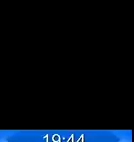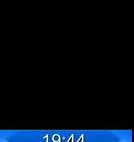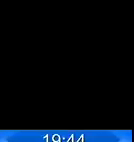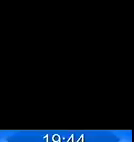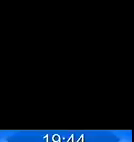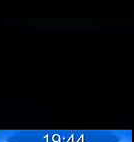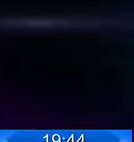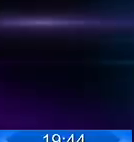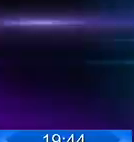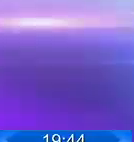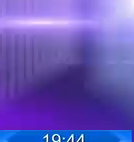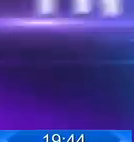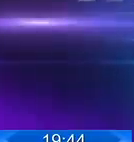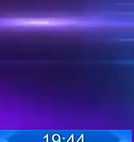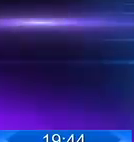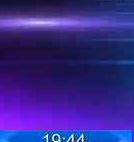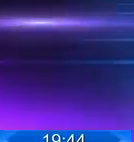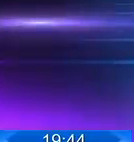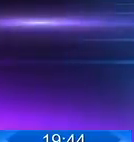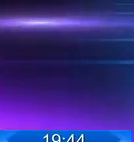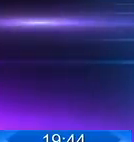piel.